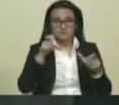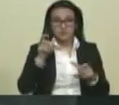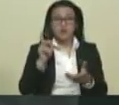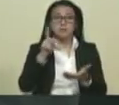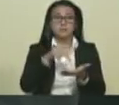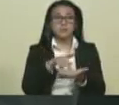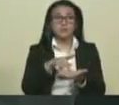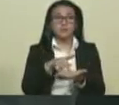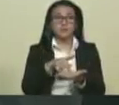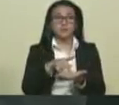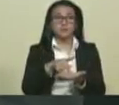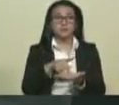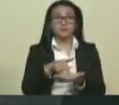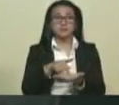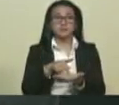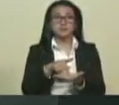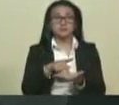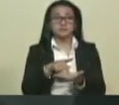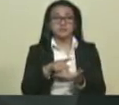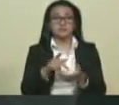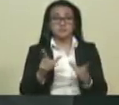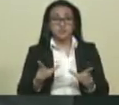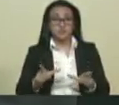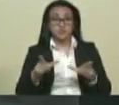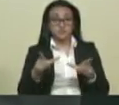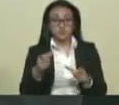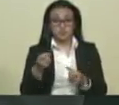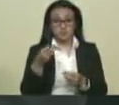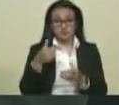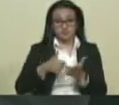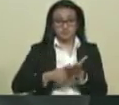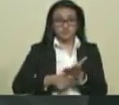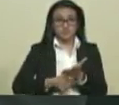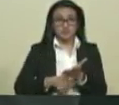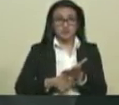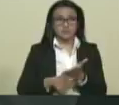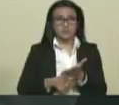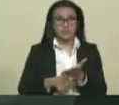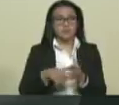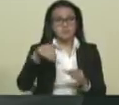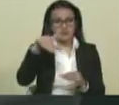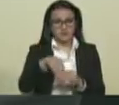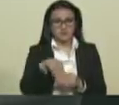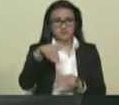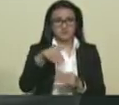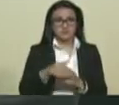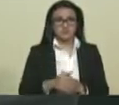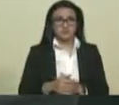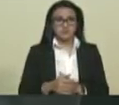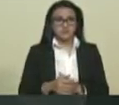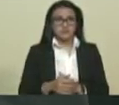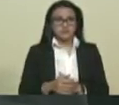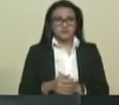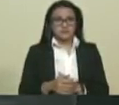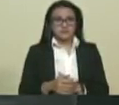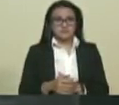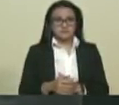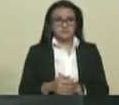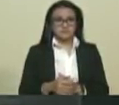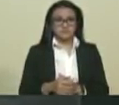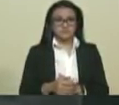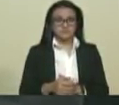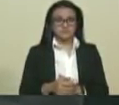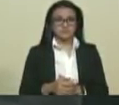manera certificar a través del número de cédula para ejercer el derecho a sufragio? Y en relación, en términos generales, ¿no?